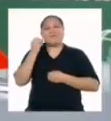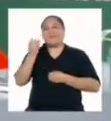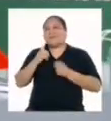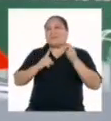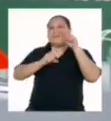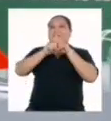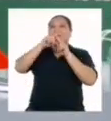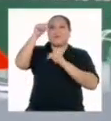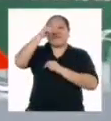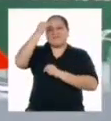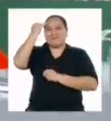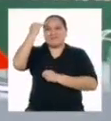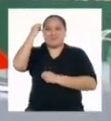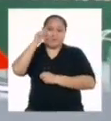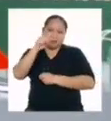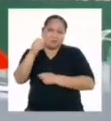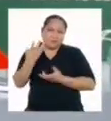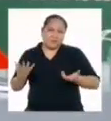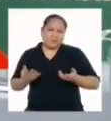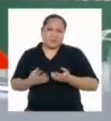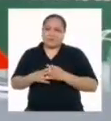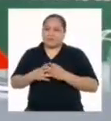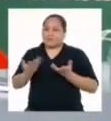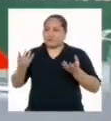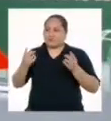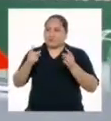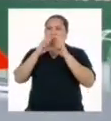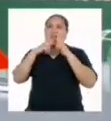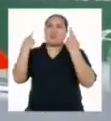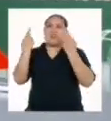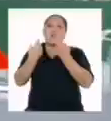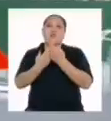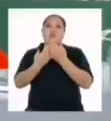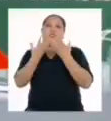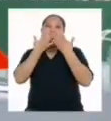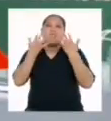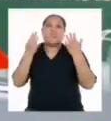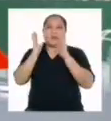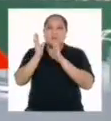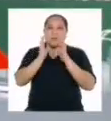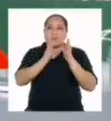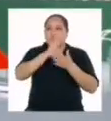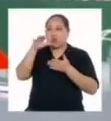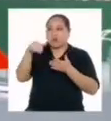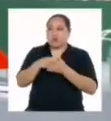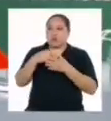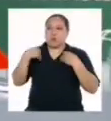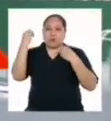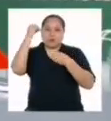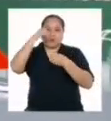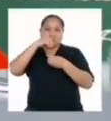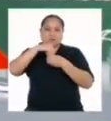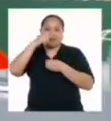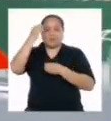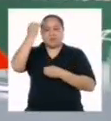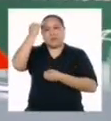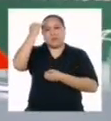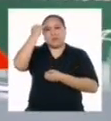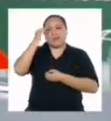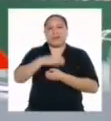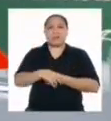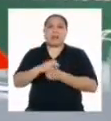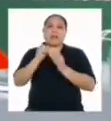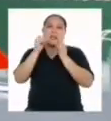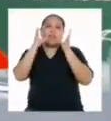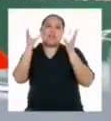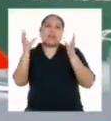se me ocurrió eso antes? Debe existir un comité de actividades en casa, donde todas y todos puedan opinar sobre los días y las horas